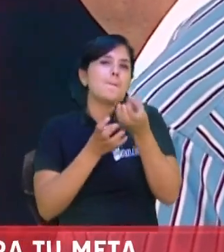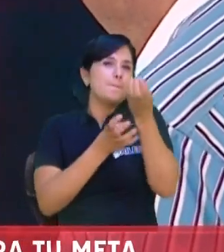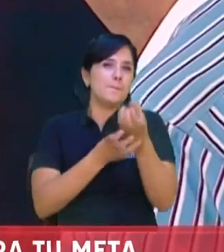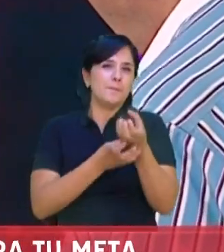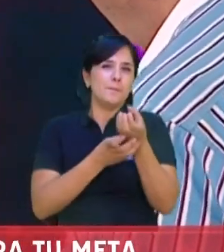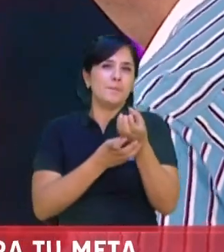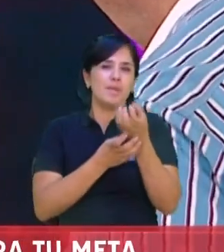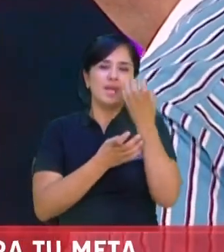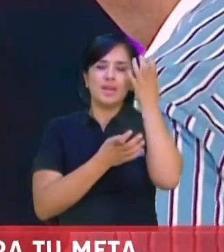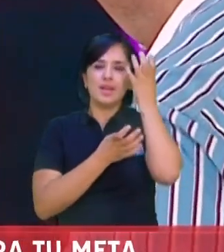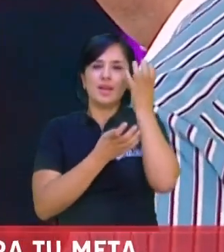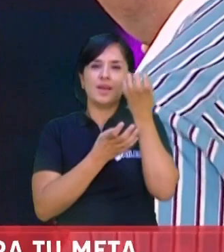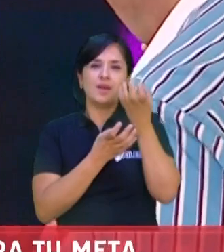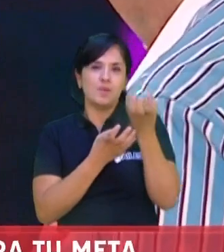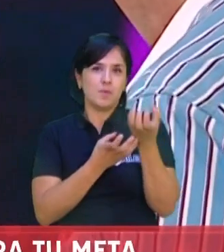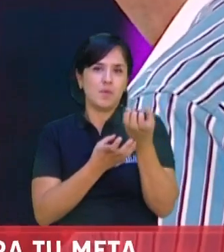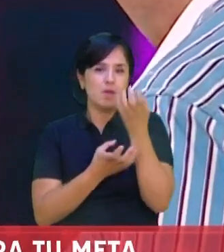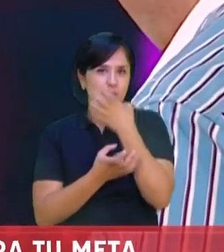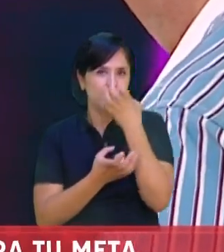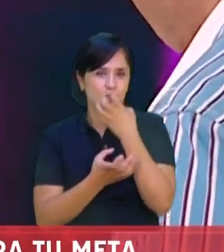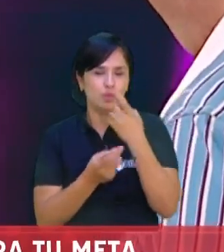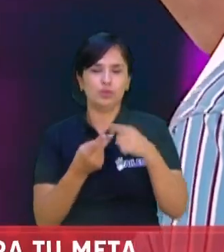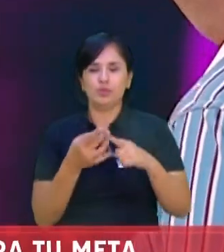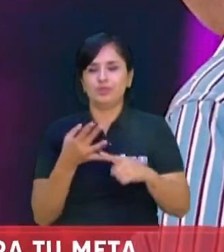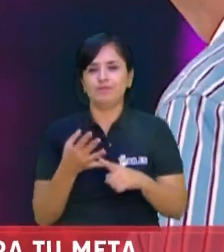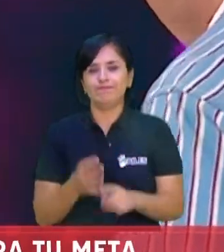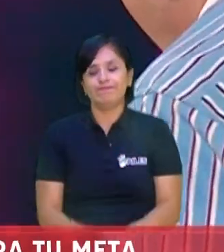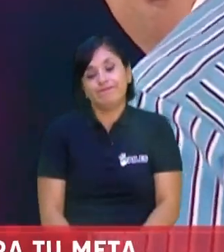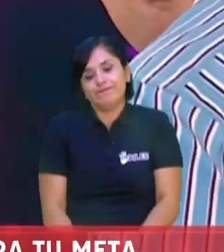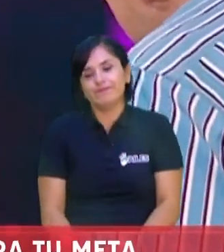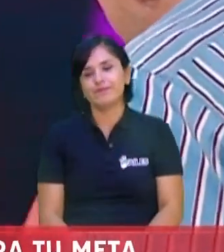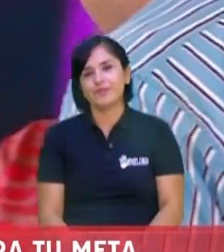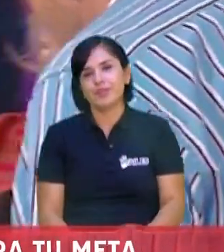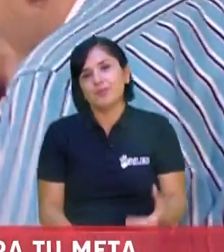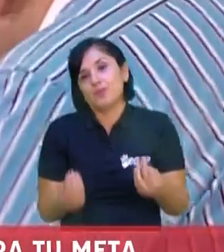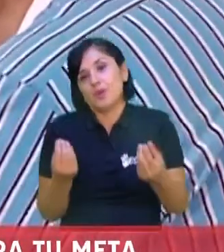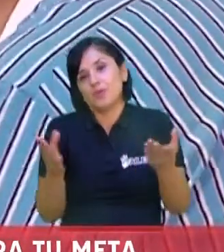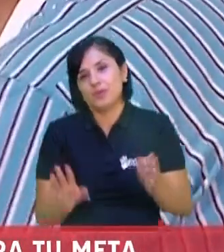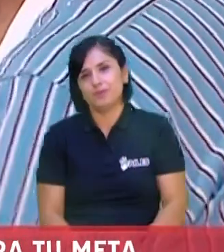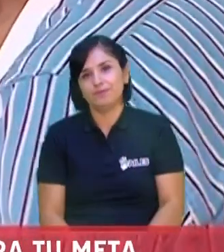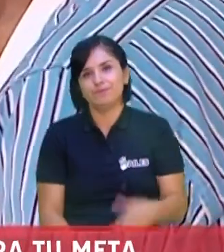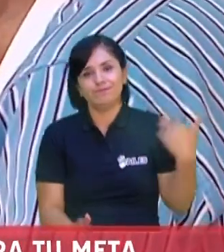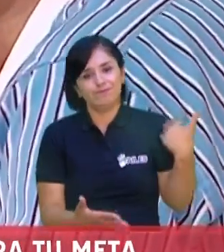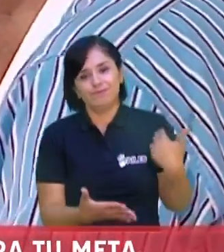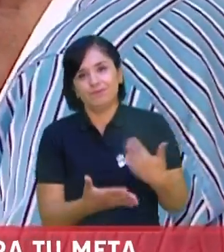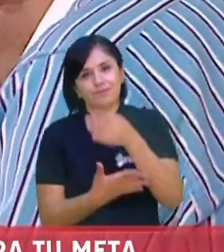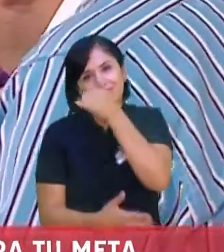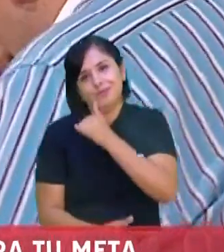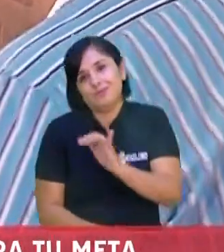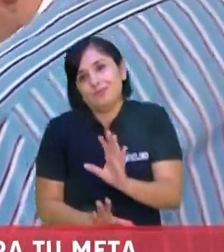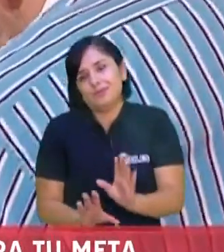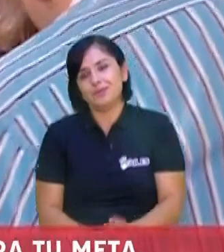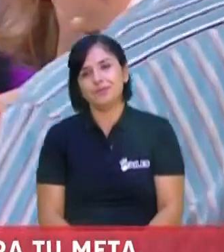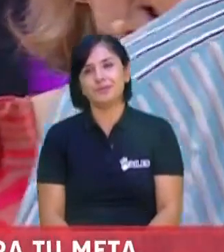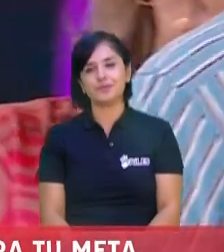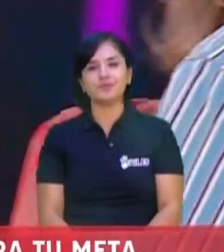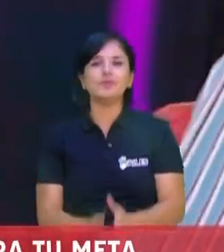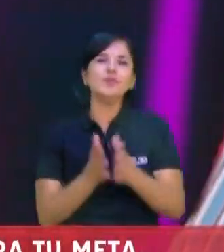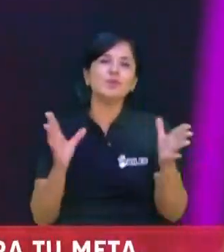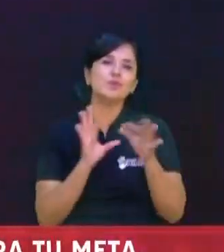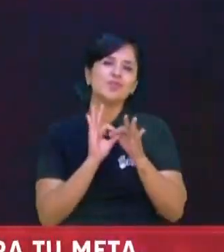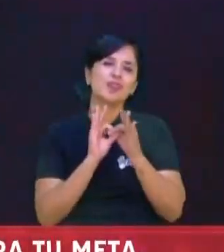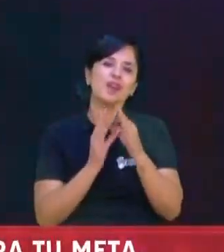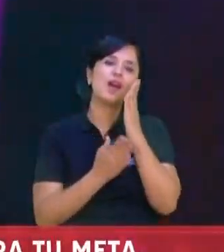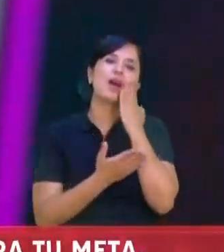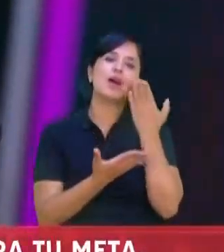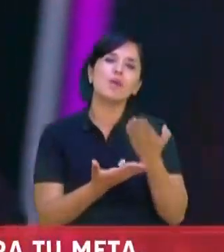en fin, el tiempo pasa, Mario, y... El tiempo pasa para todo. Gracias, muchas gracias. Presidente, muy amable, ¿eh? Muchas gracias. Gracias. Muchas